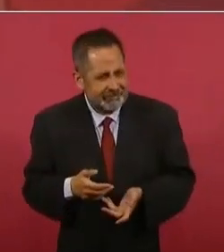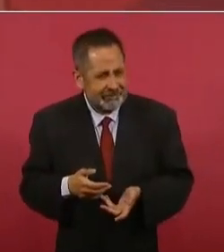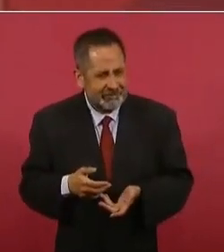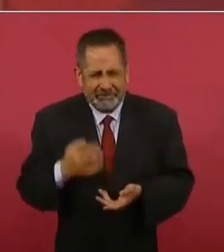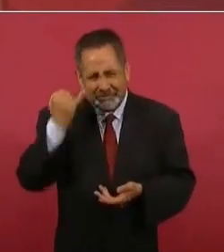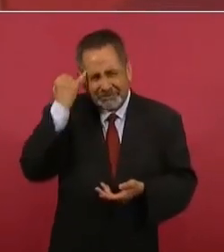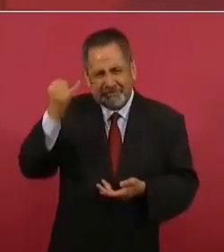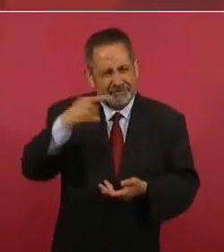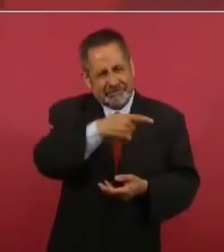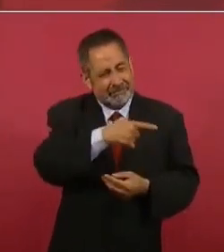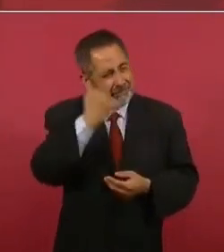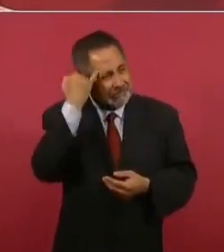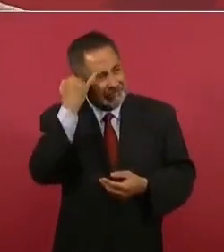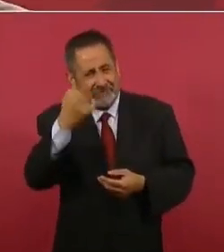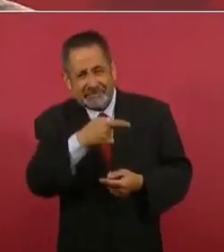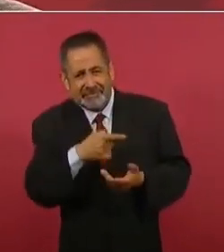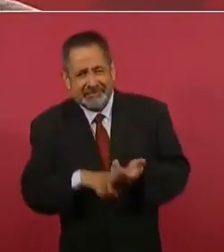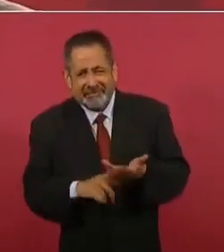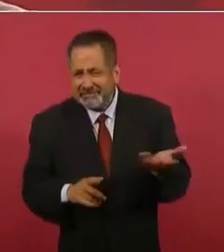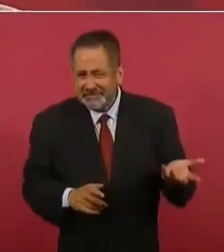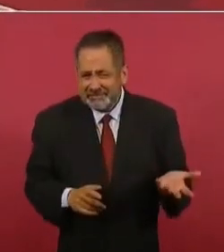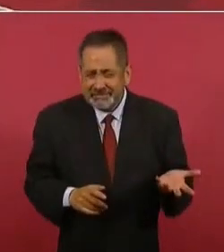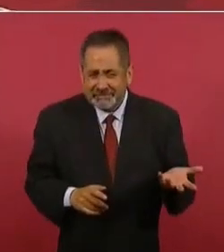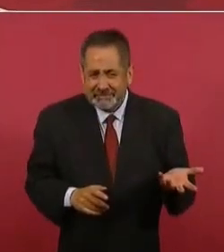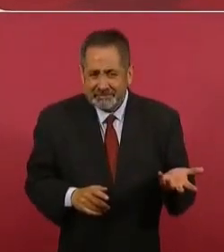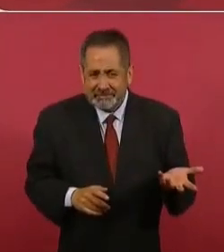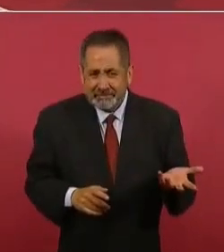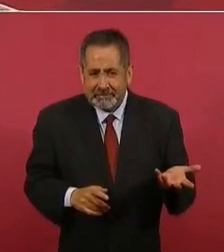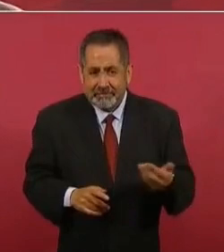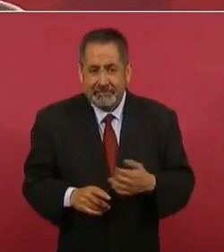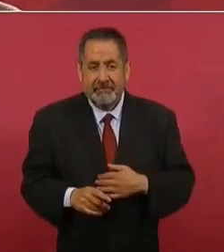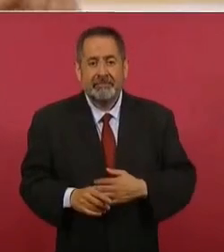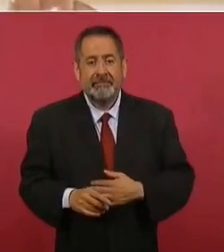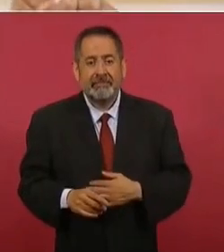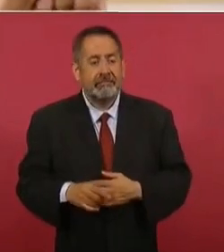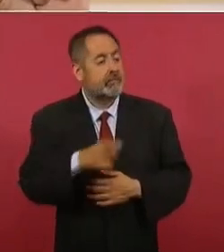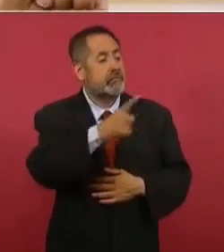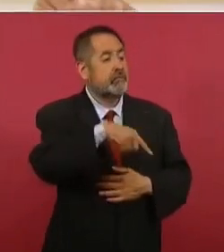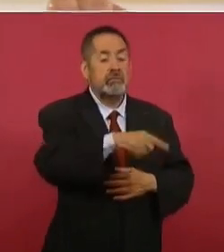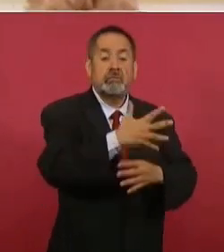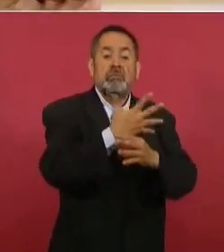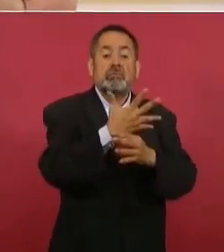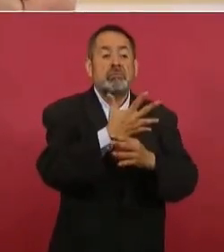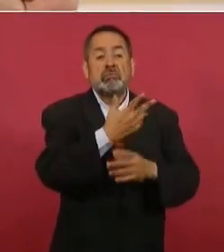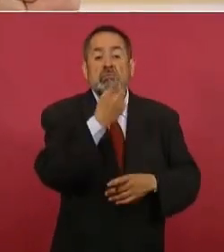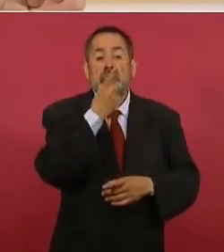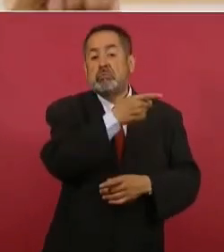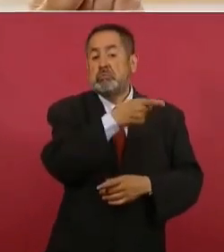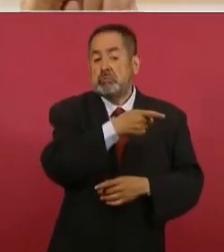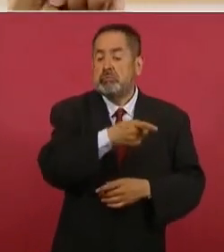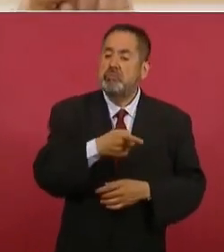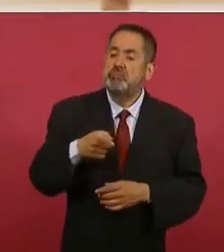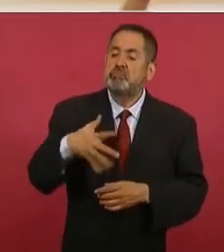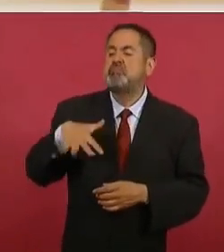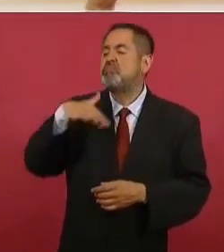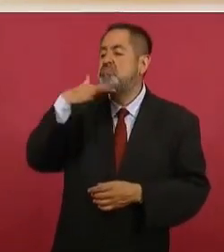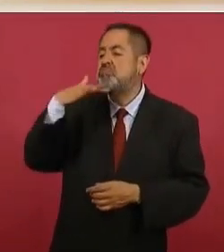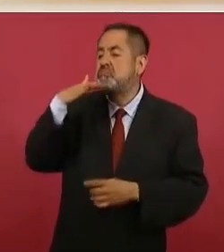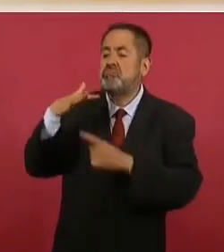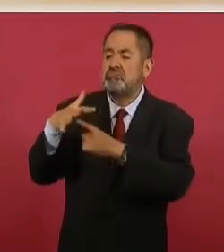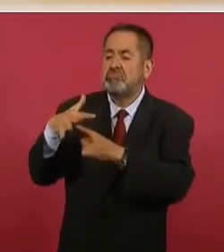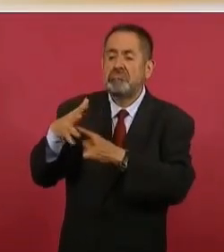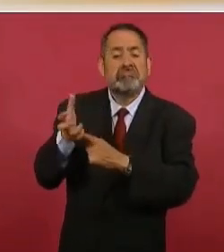Imagínense eso. La corrupción es parte de la cultura del pueblo de